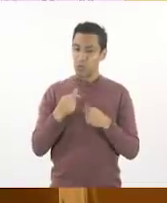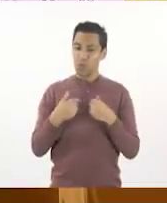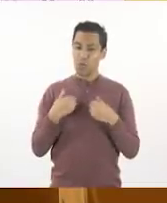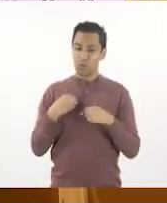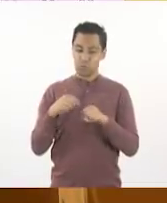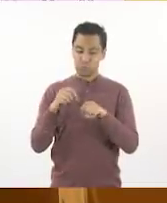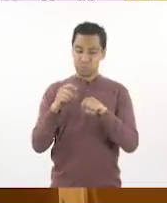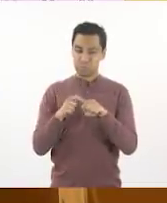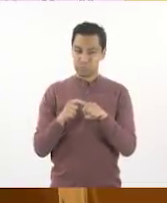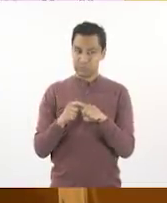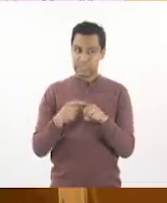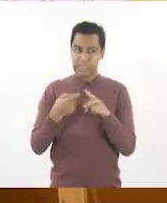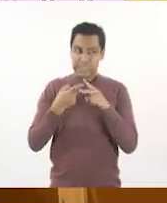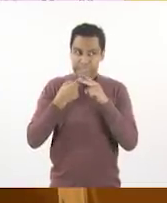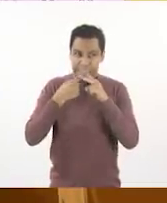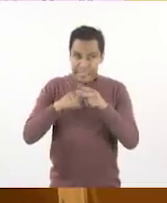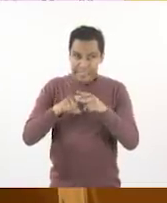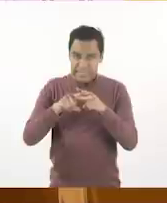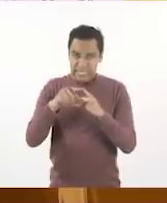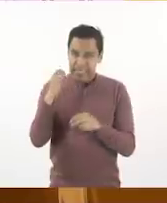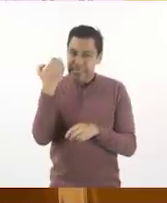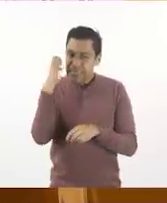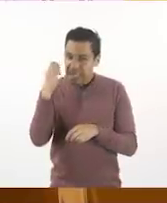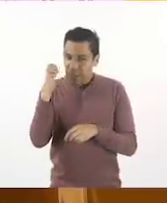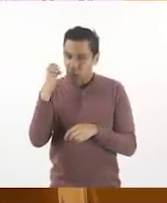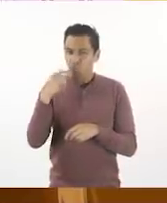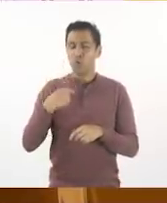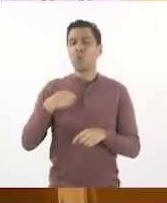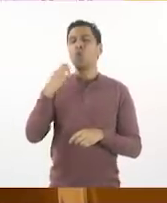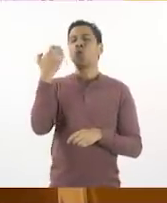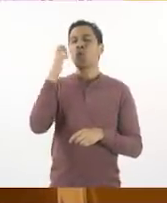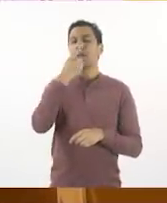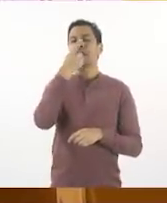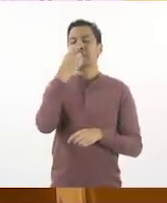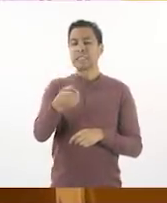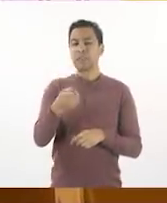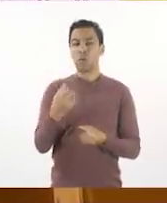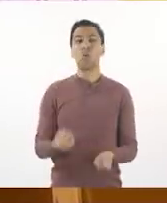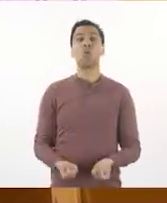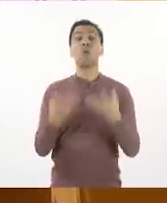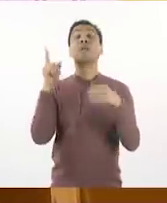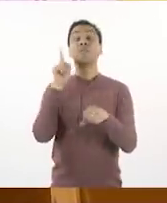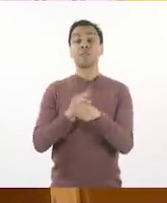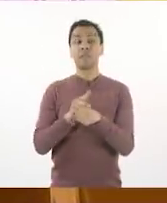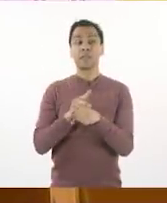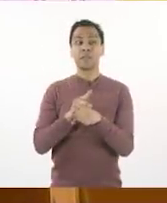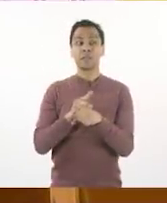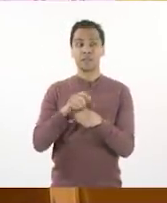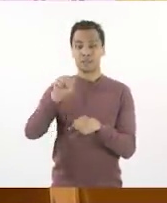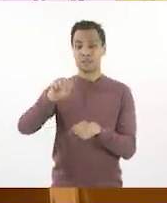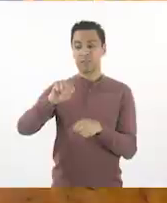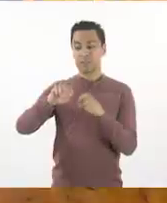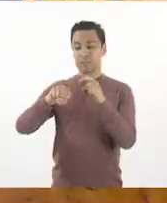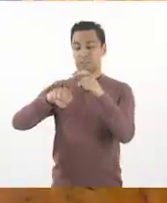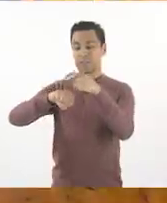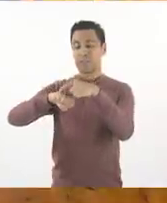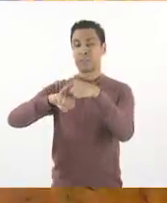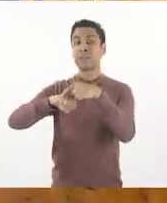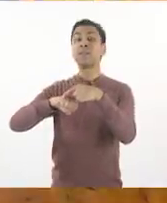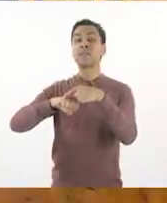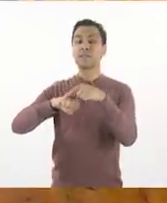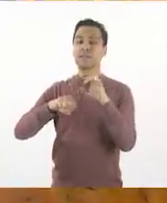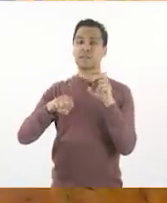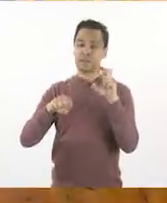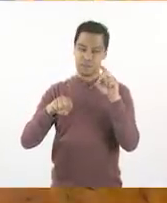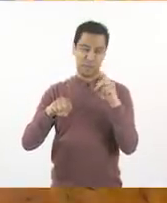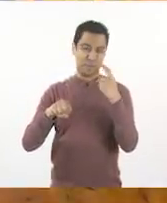Con enero, ok. Si yo digo enero, ¿cuántos días tiene? ¿Quedamos que eran? 31.